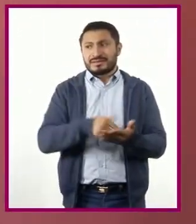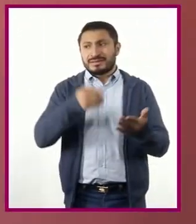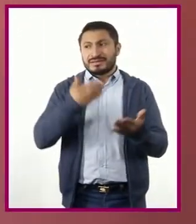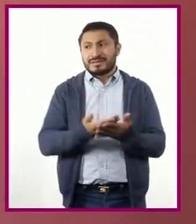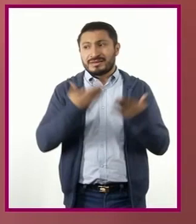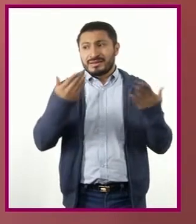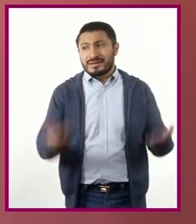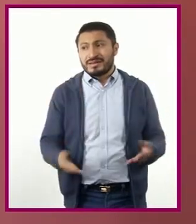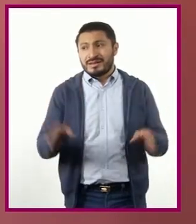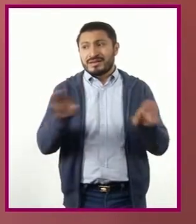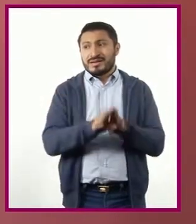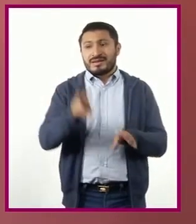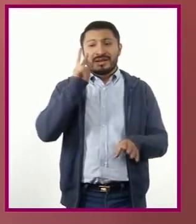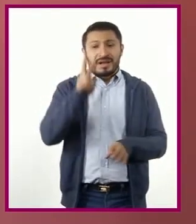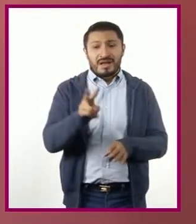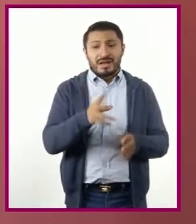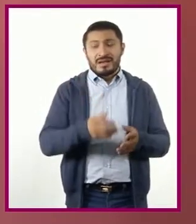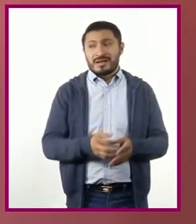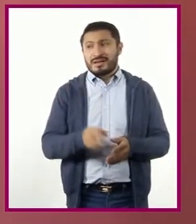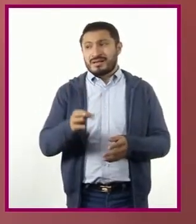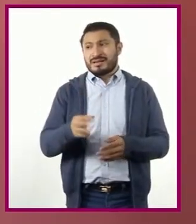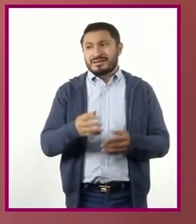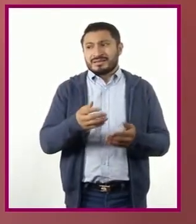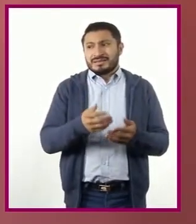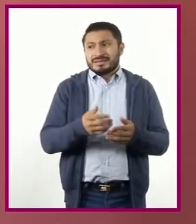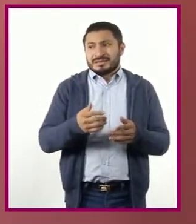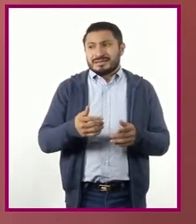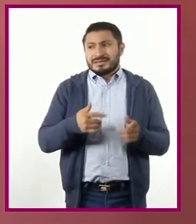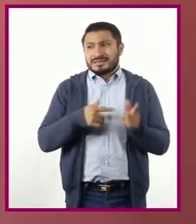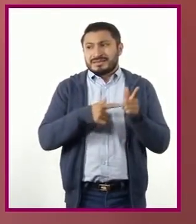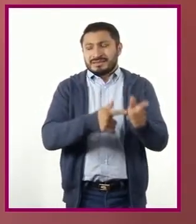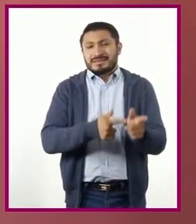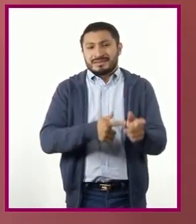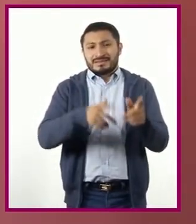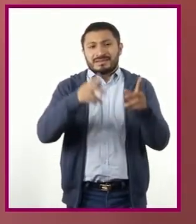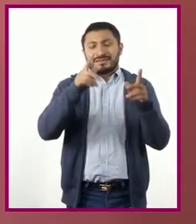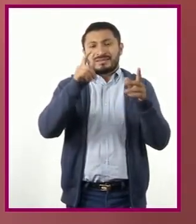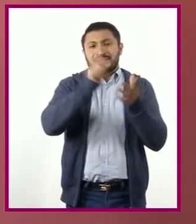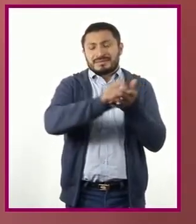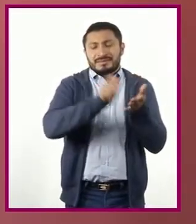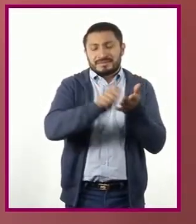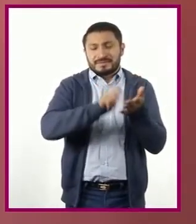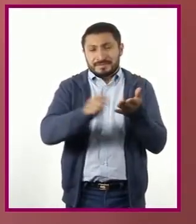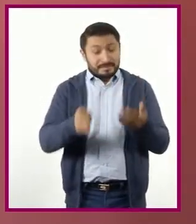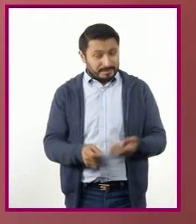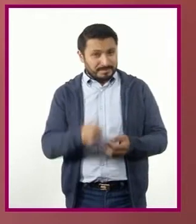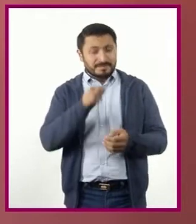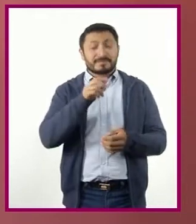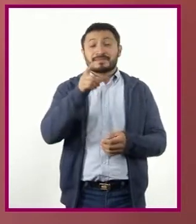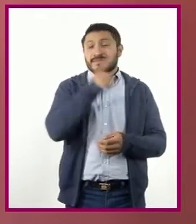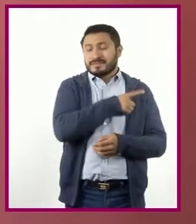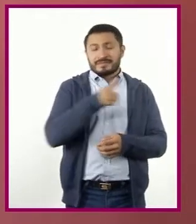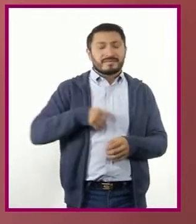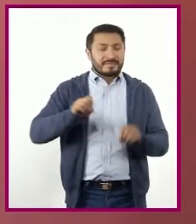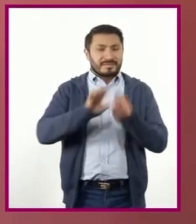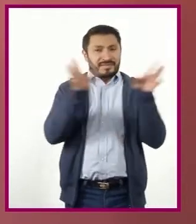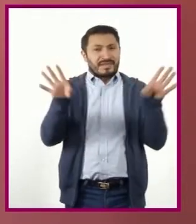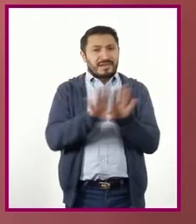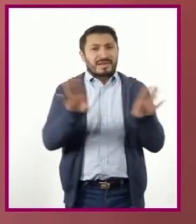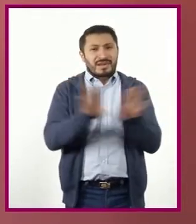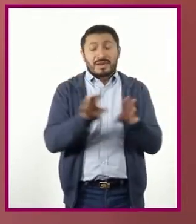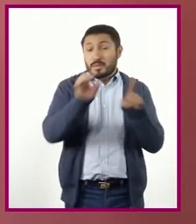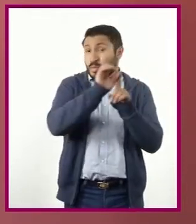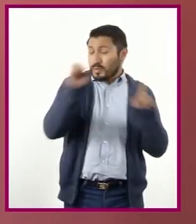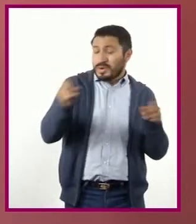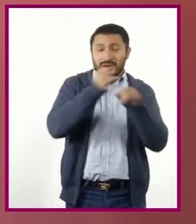Ahora, ¿qué te parece, Denise, si pasamos a integrar nuestro texto? Para eso debemos tener muy claro cómo vamos a